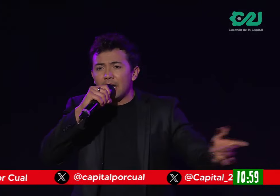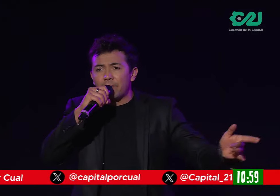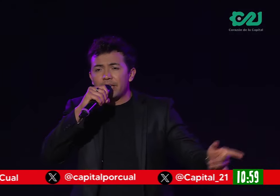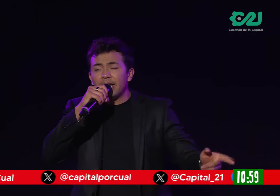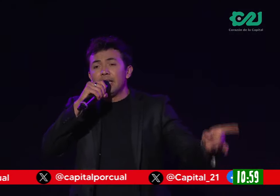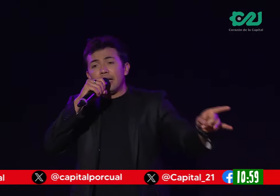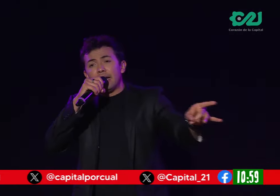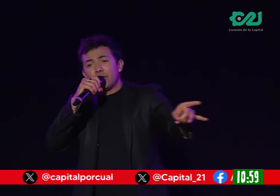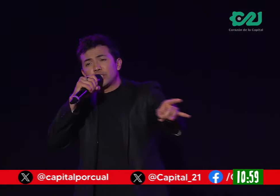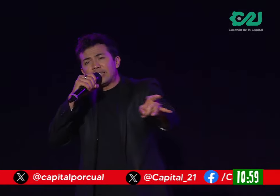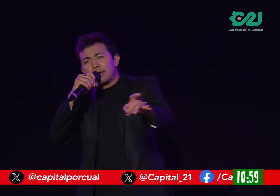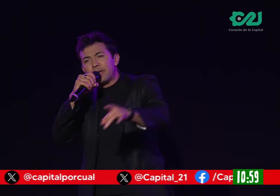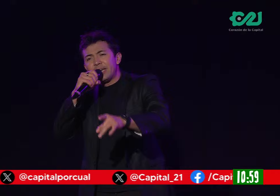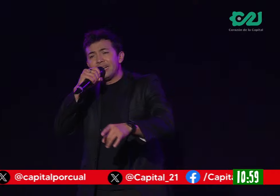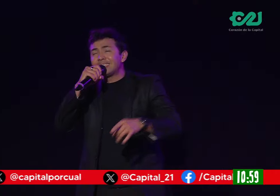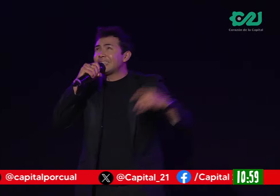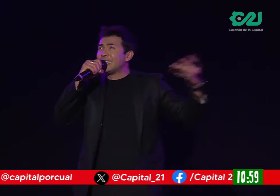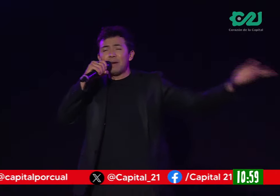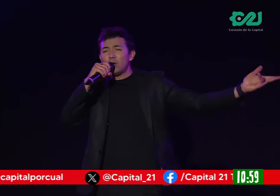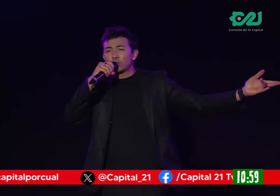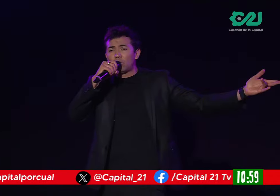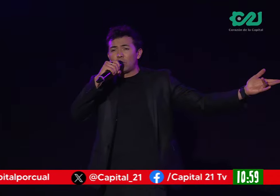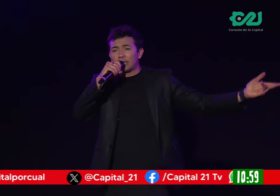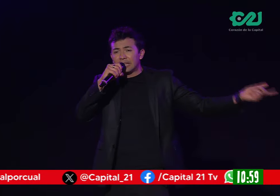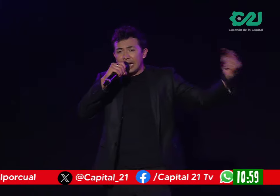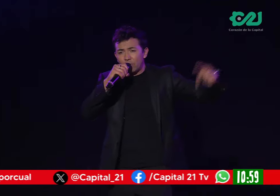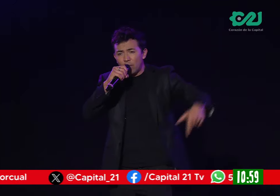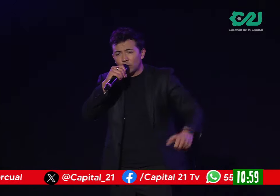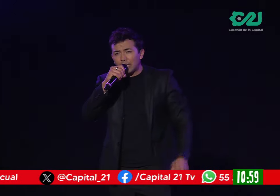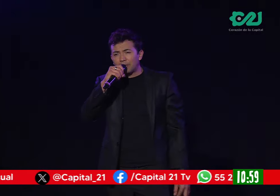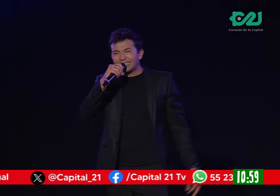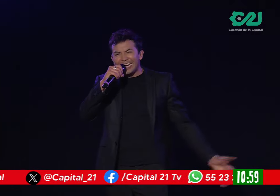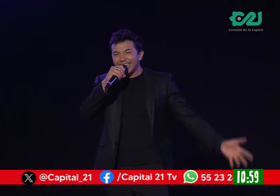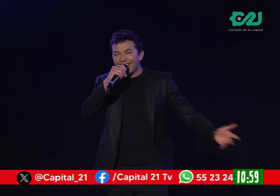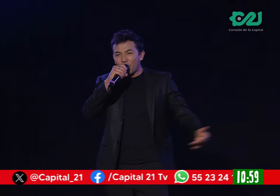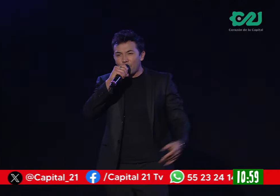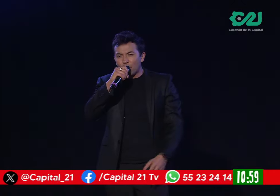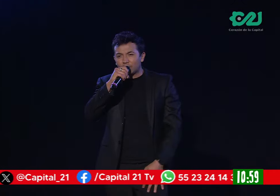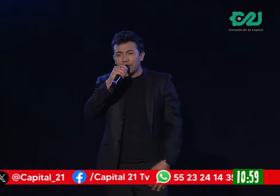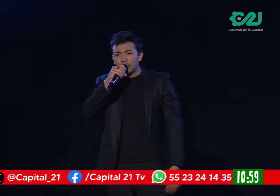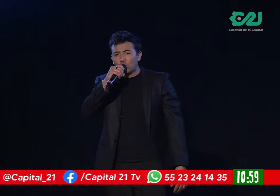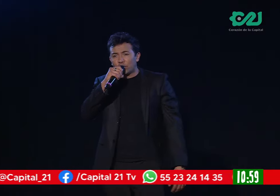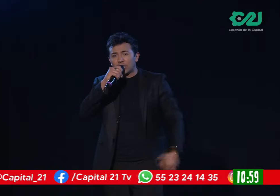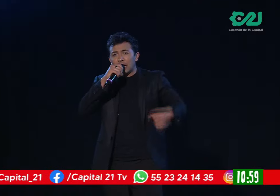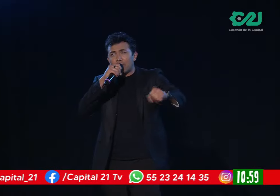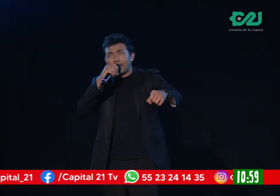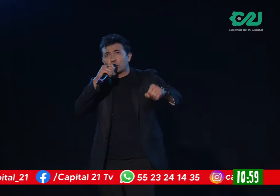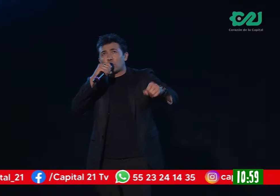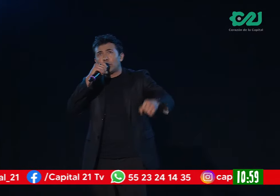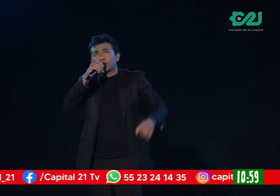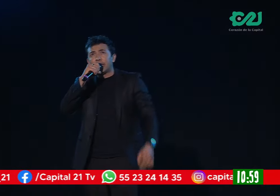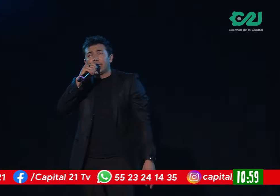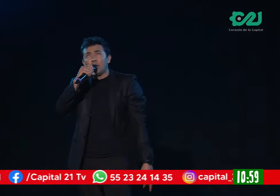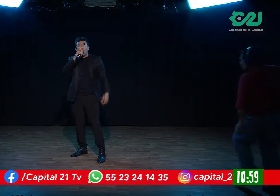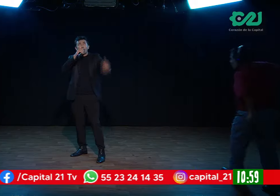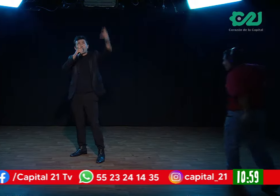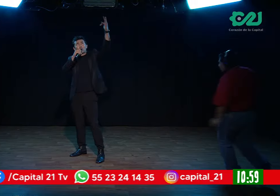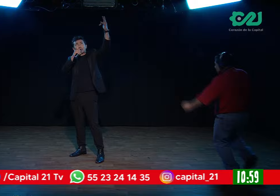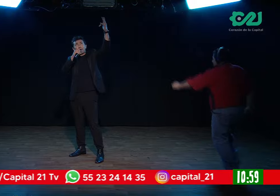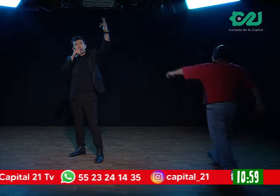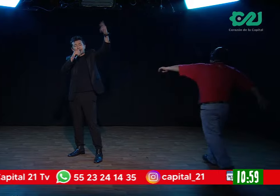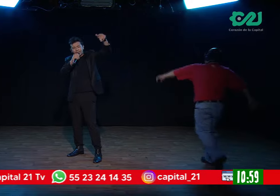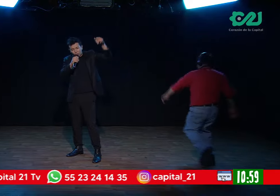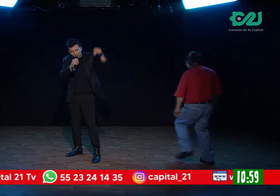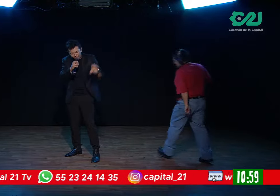la villa, el año se termina y se lleva los dolores. El nuevo se avecina con puras bendiciones. Caballos con estilo por los